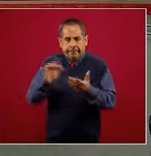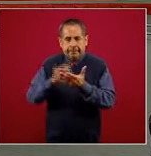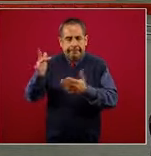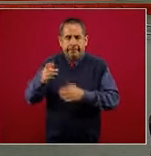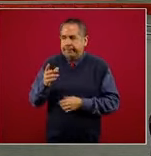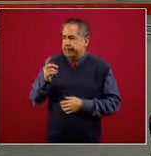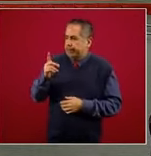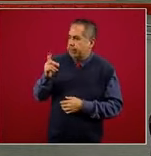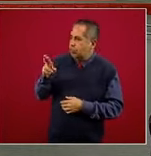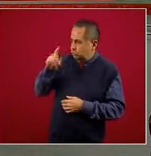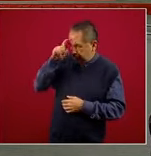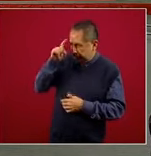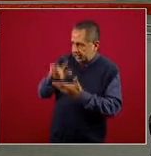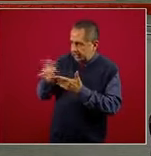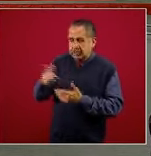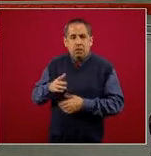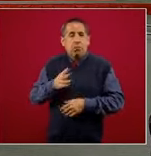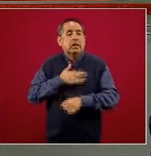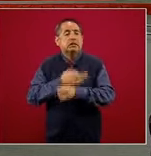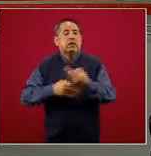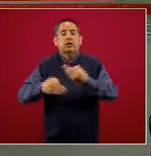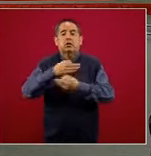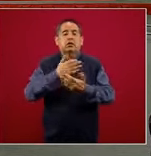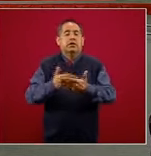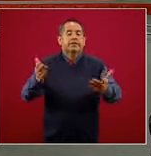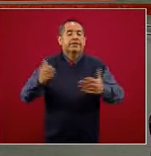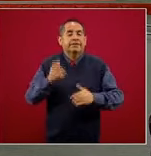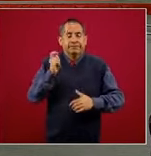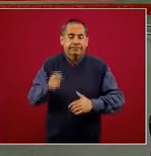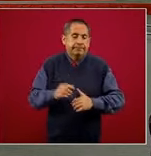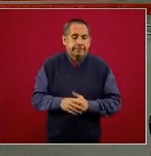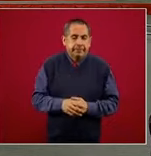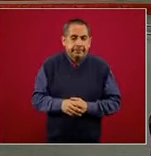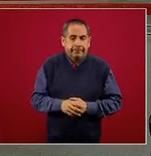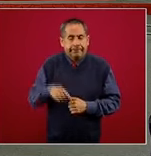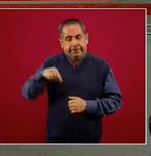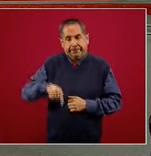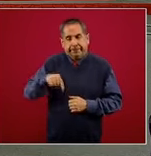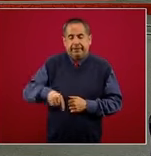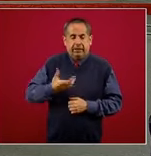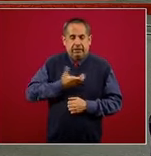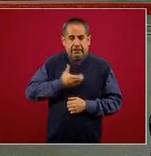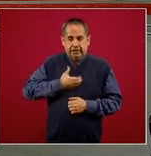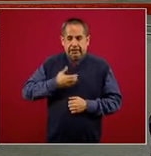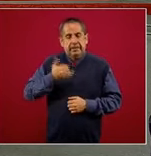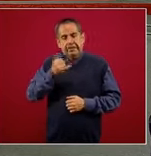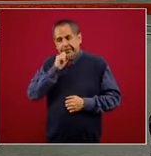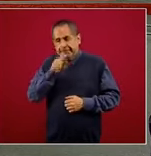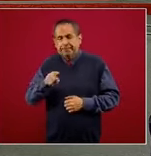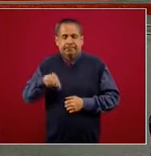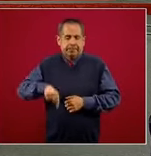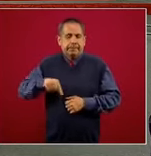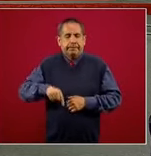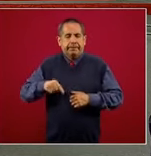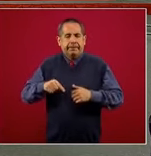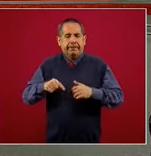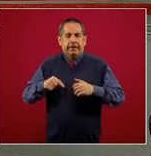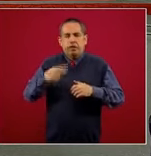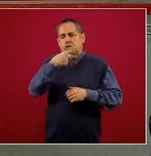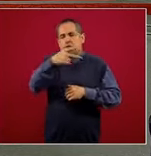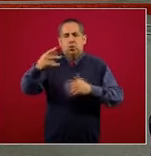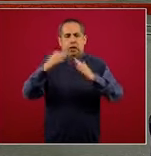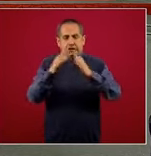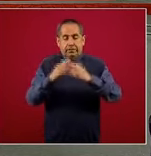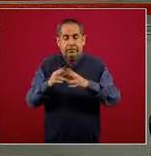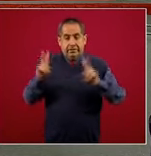doctor López-Gatell. Muy buenas tardes, tengan todas aquí en Palacio Nacional y en casa. Es